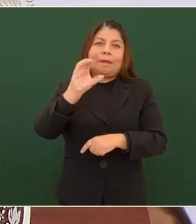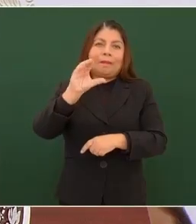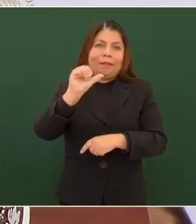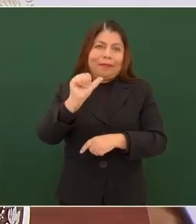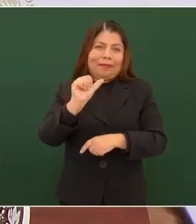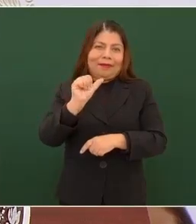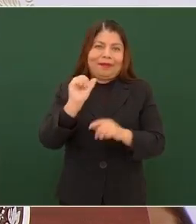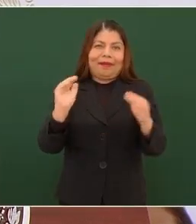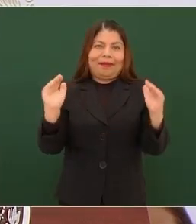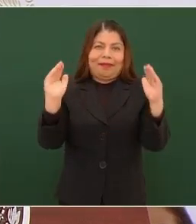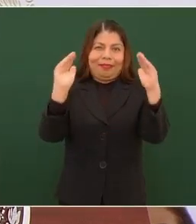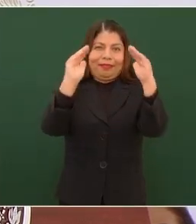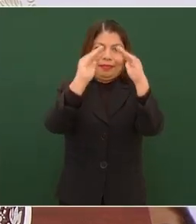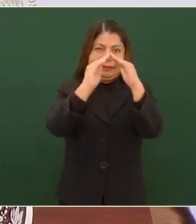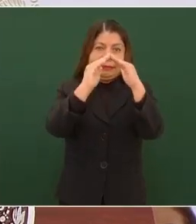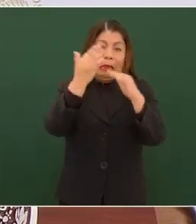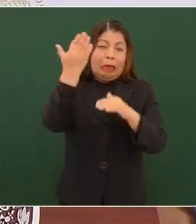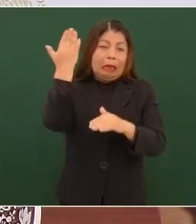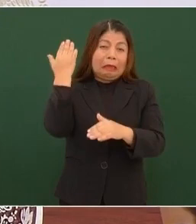1950,